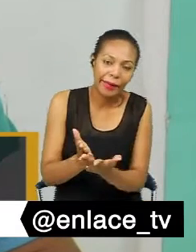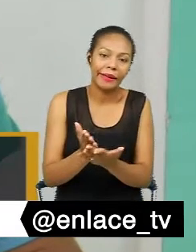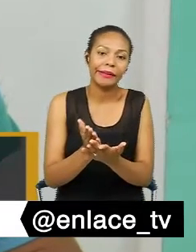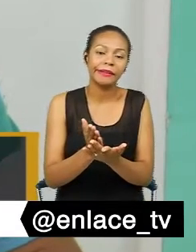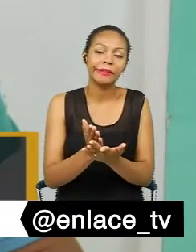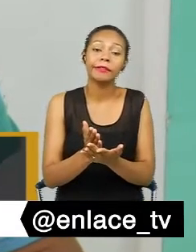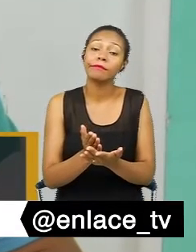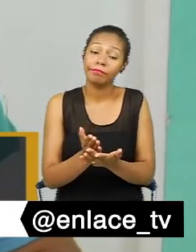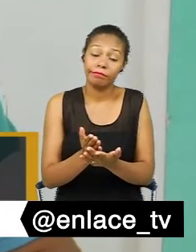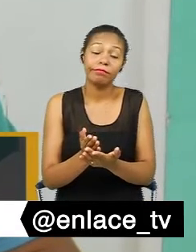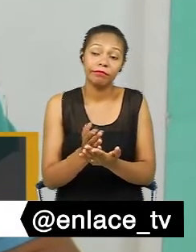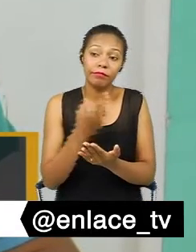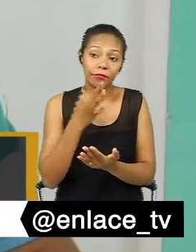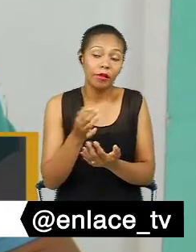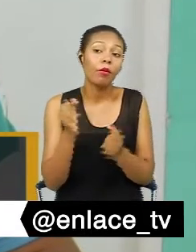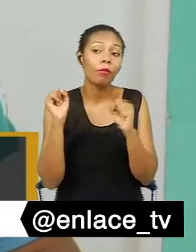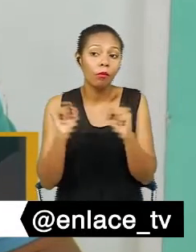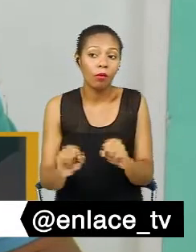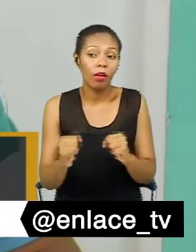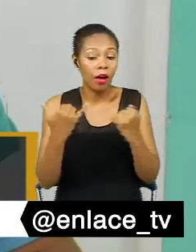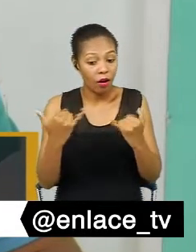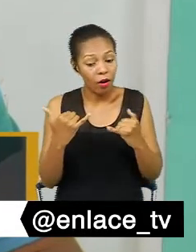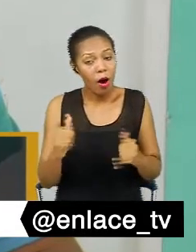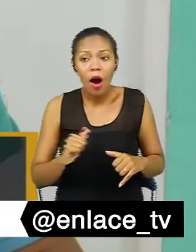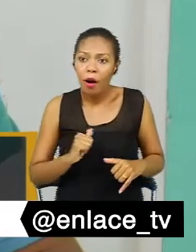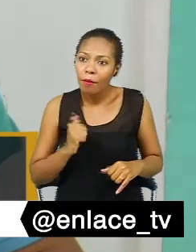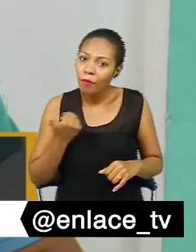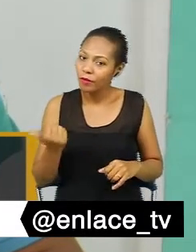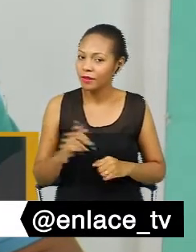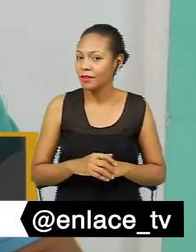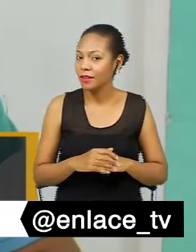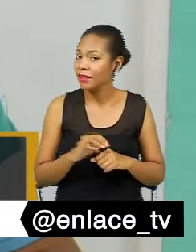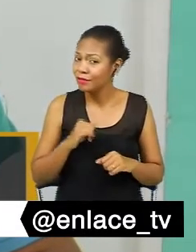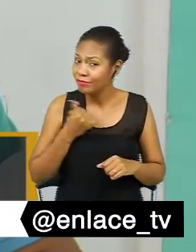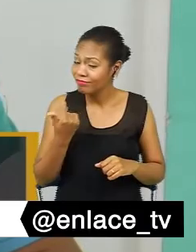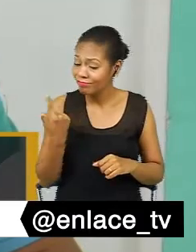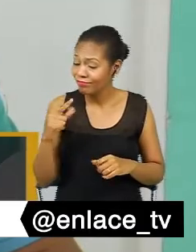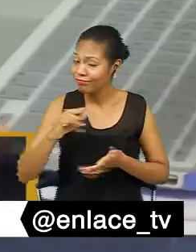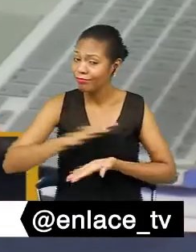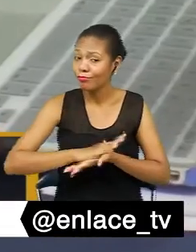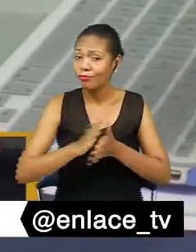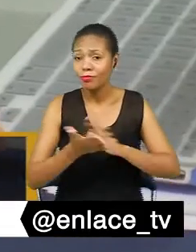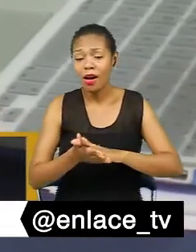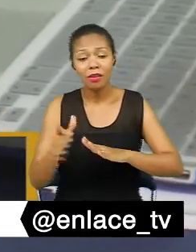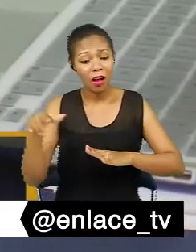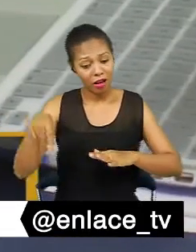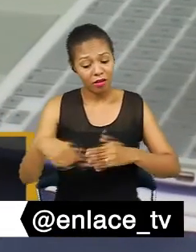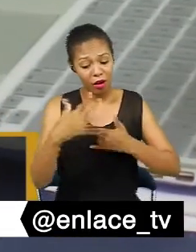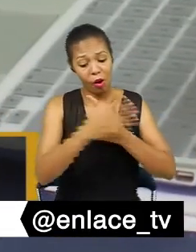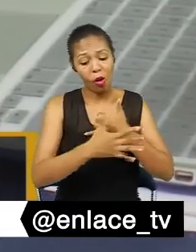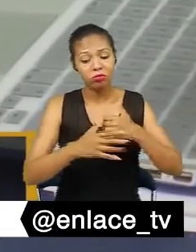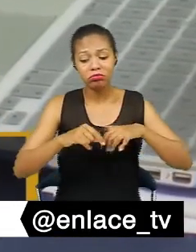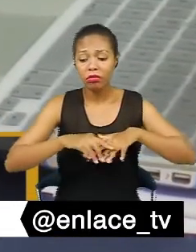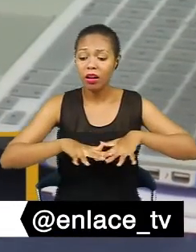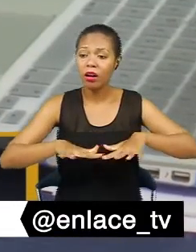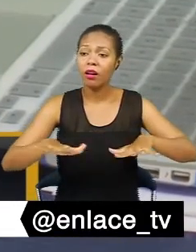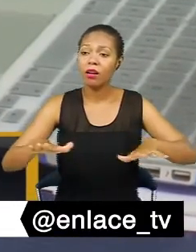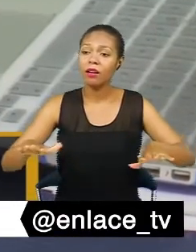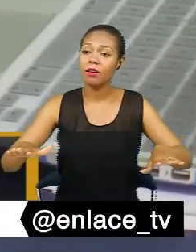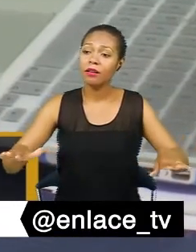de una oportunidad histórica que tenemos, como es la paz entre todos los colombianos y colombianas. Confía este defensor de derechos